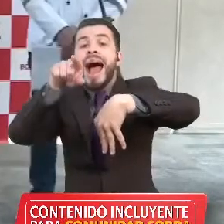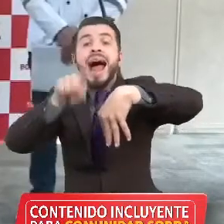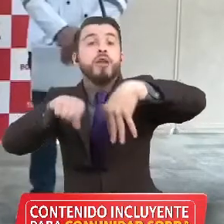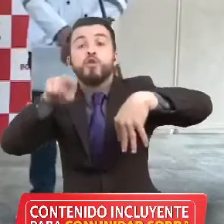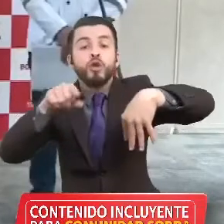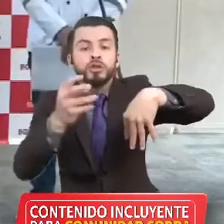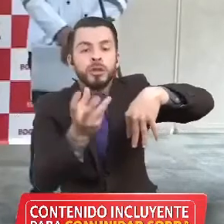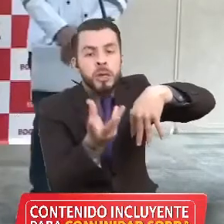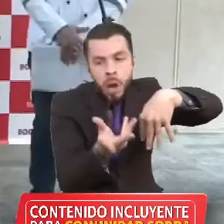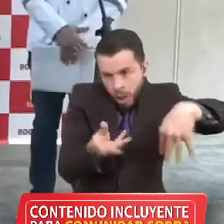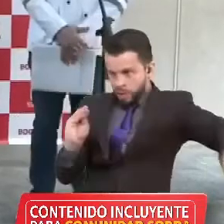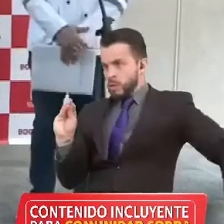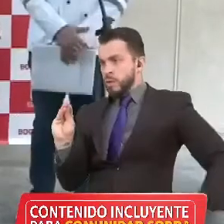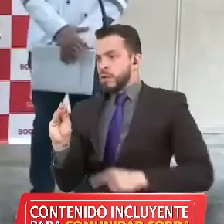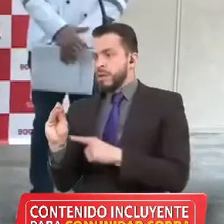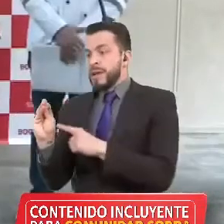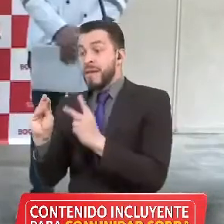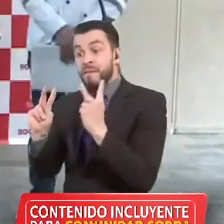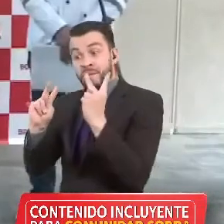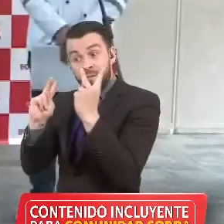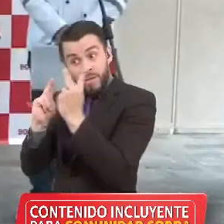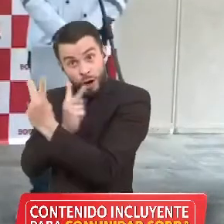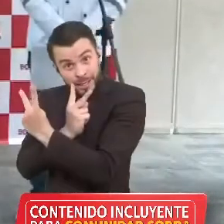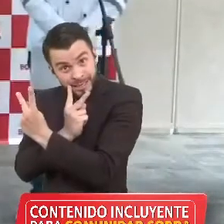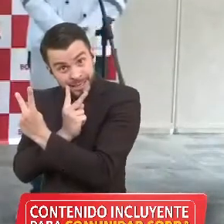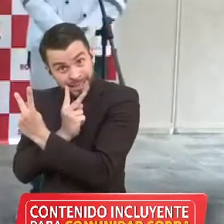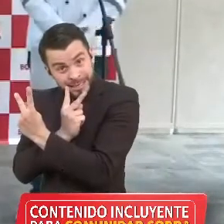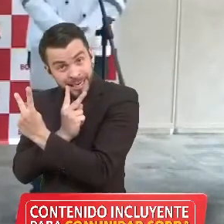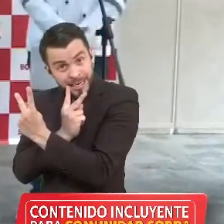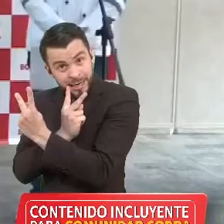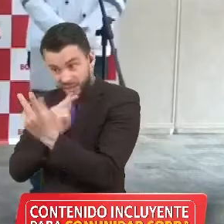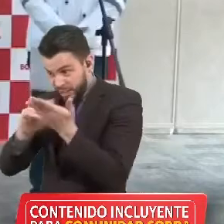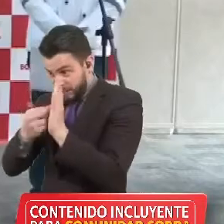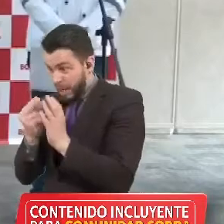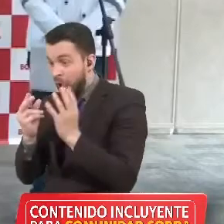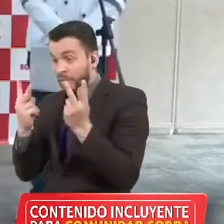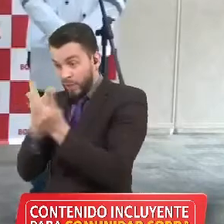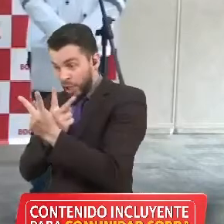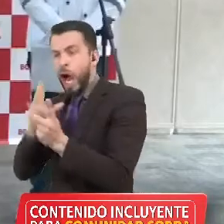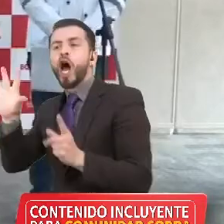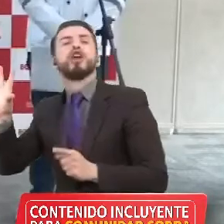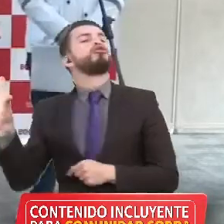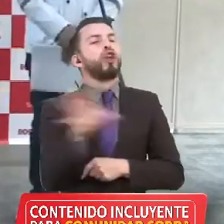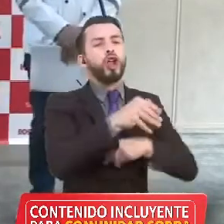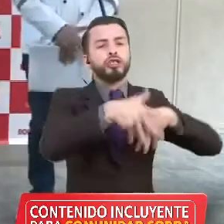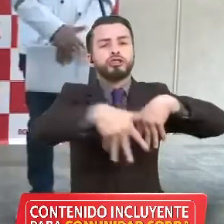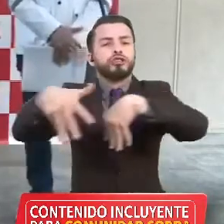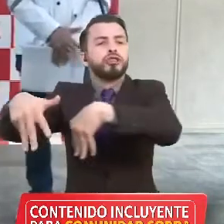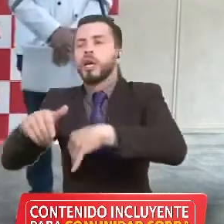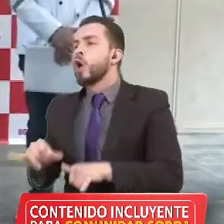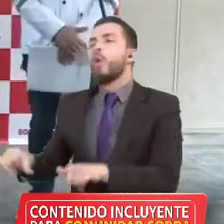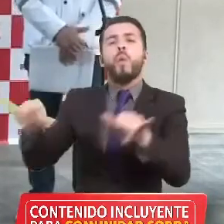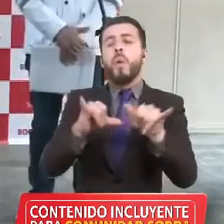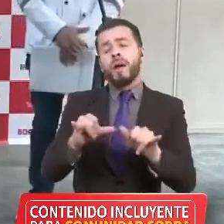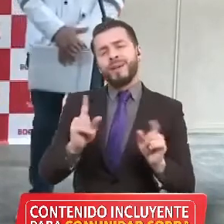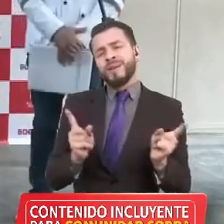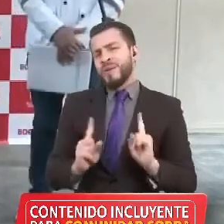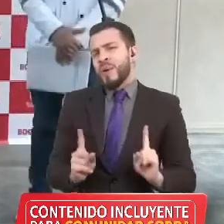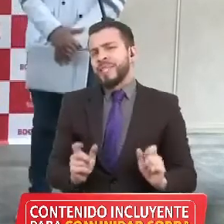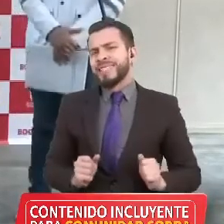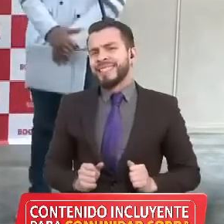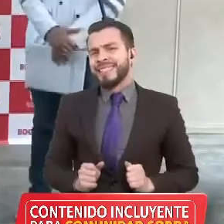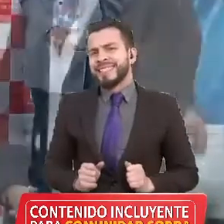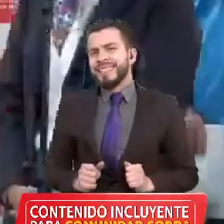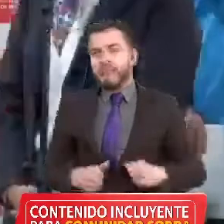que las autoridades tienen que atender esos incidentes aislados gestionarlas y responder de manera